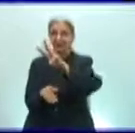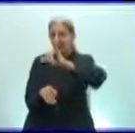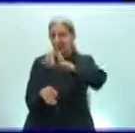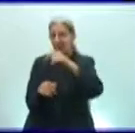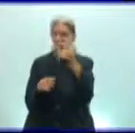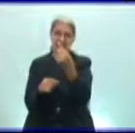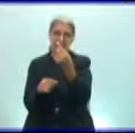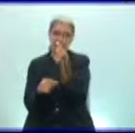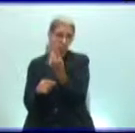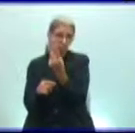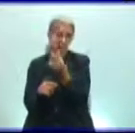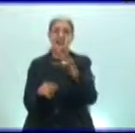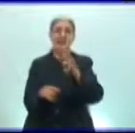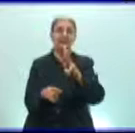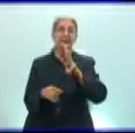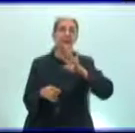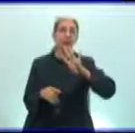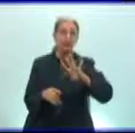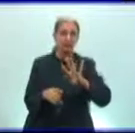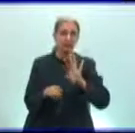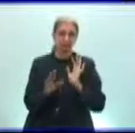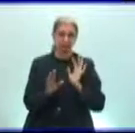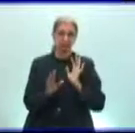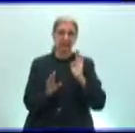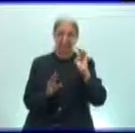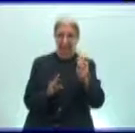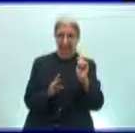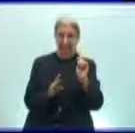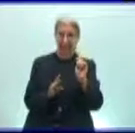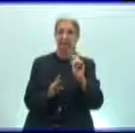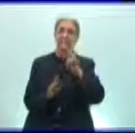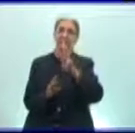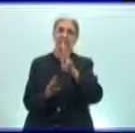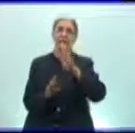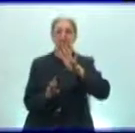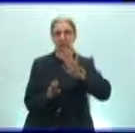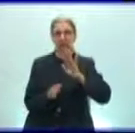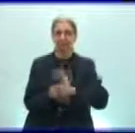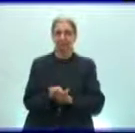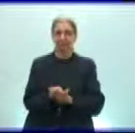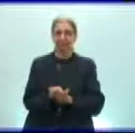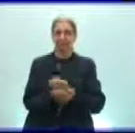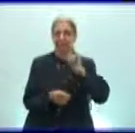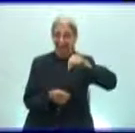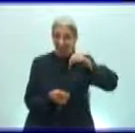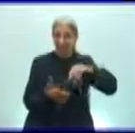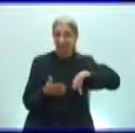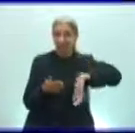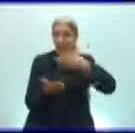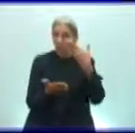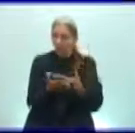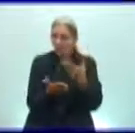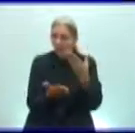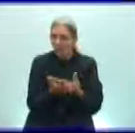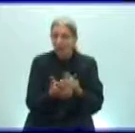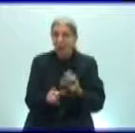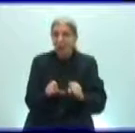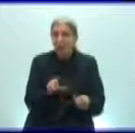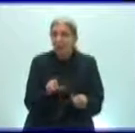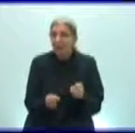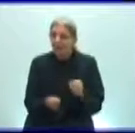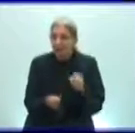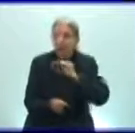a sustituir miembro a miembro, como está hecho ahí, en el ejercicio. Observen que al sustituir miembro a miembro, obtenemos miembro